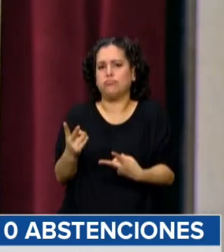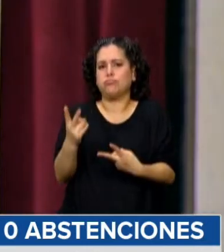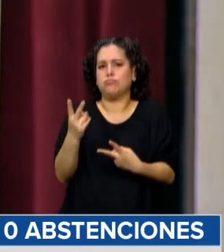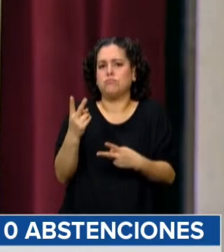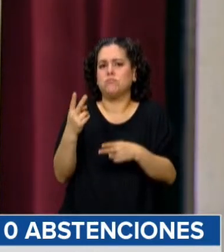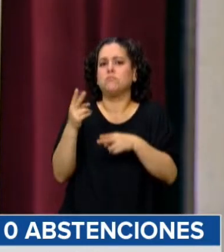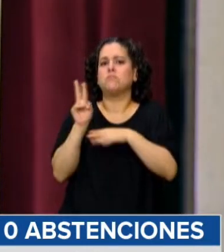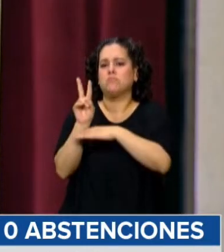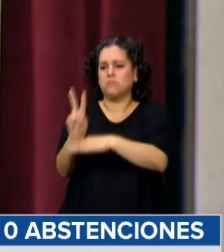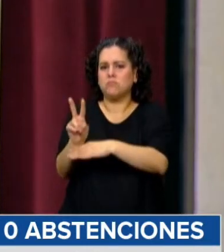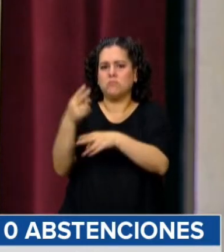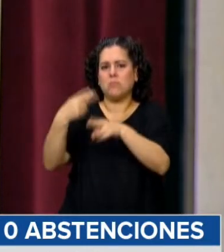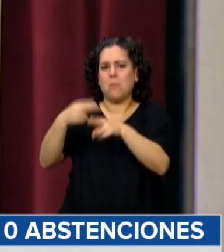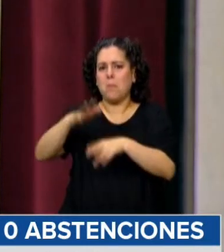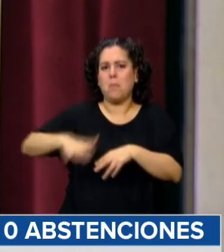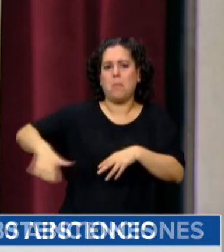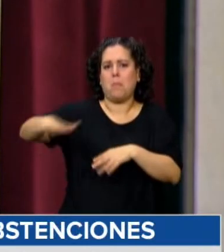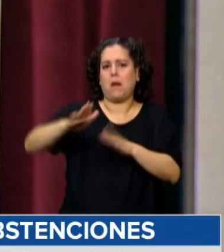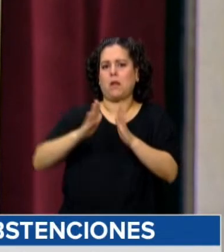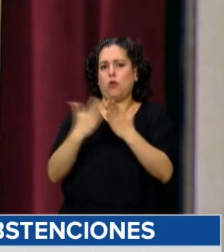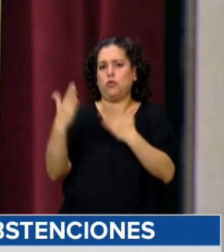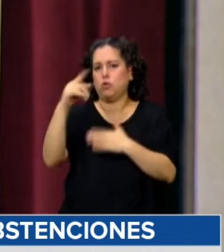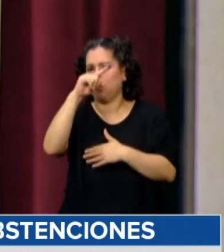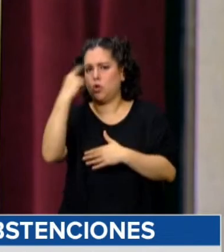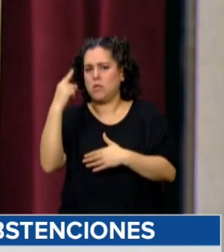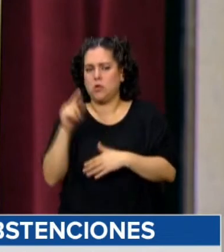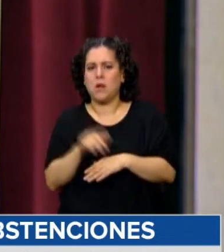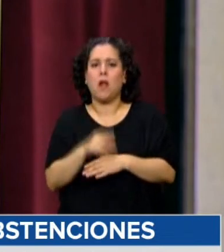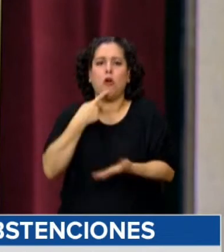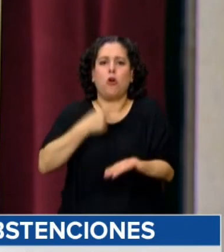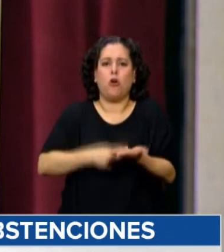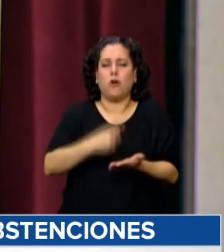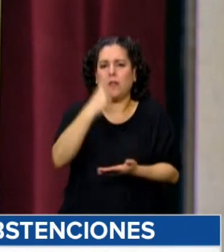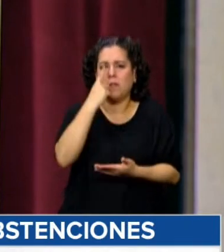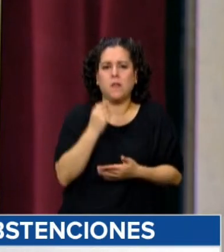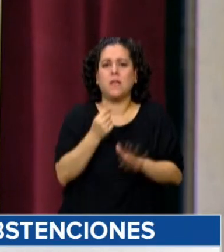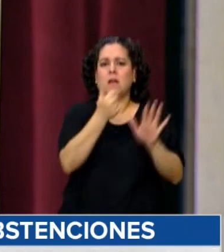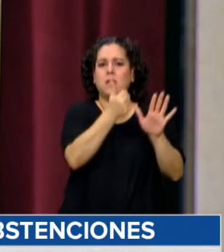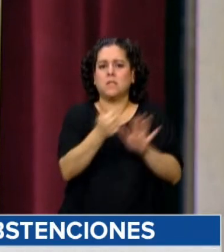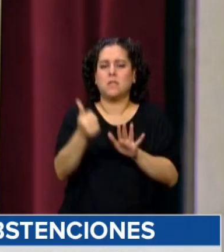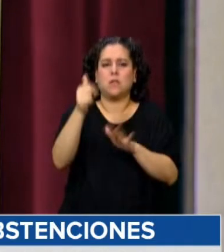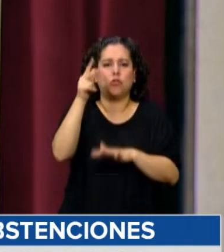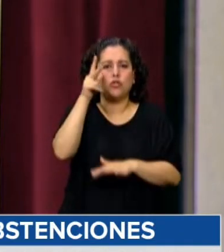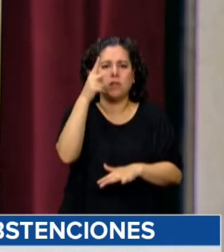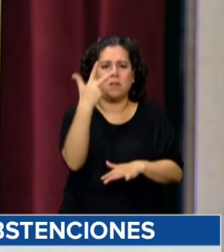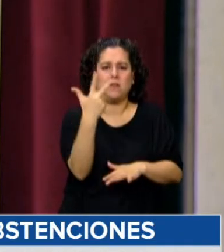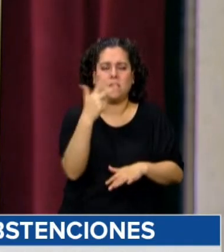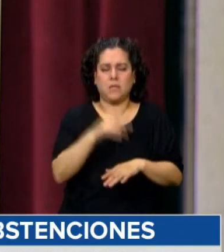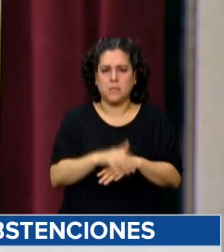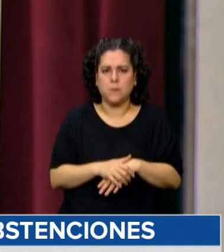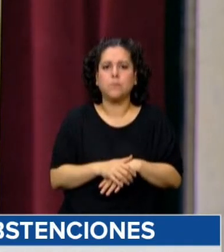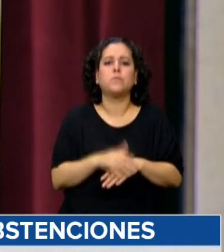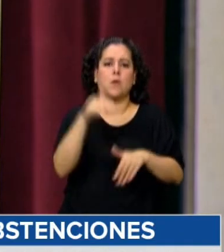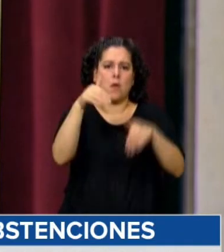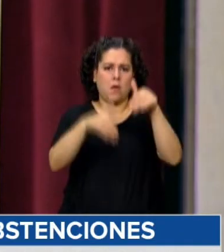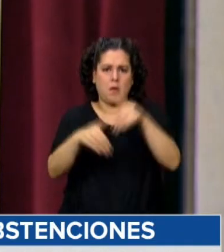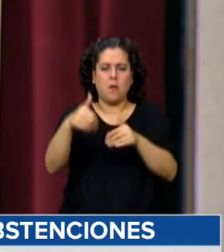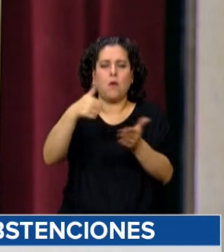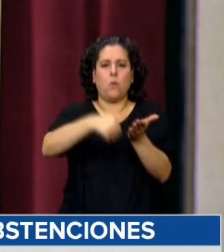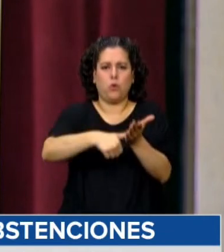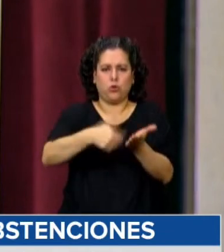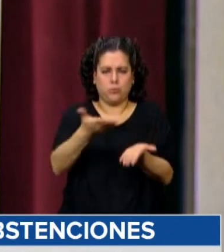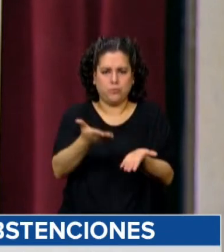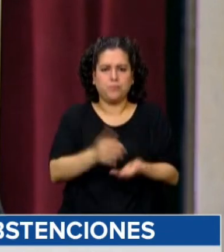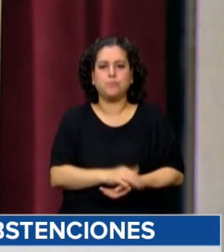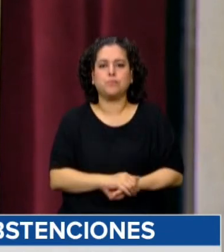Nacional al Parque de la Constitución Nacional. Orden del día 683. Sírvanse marcar